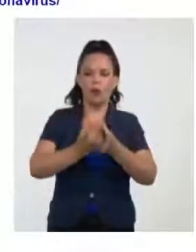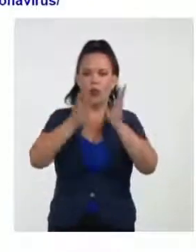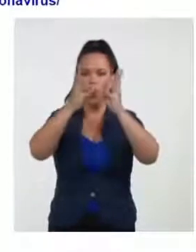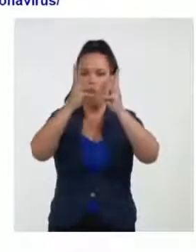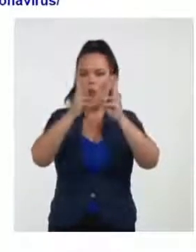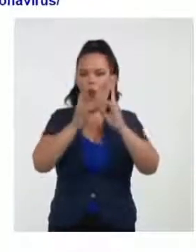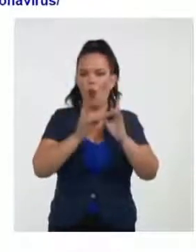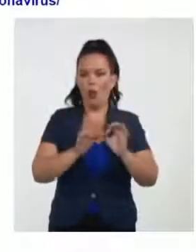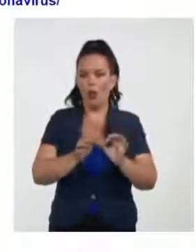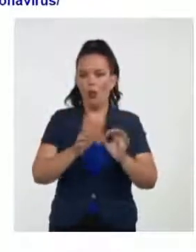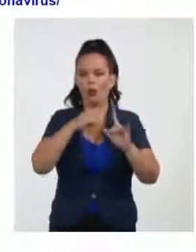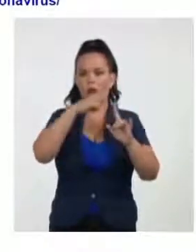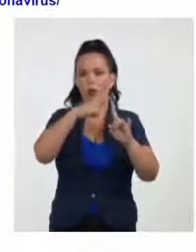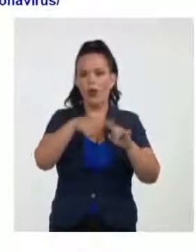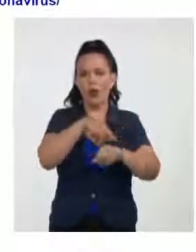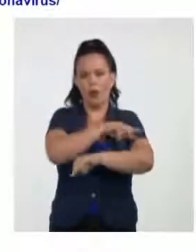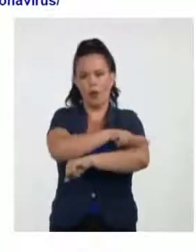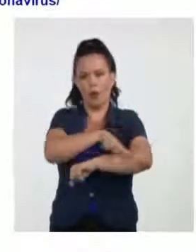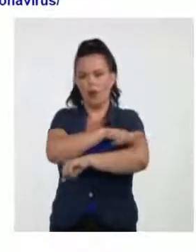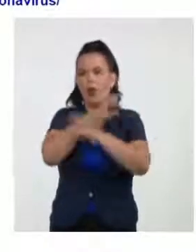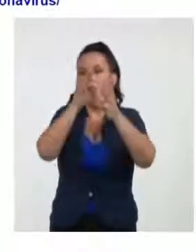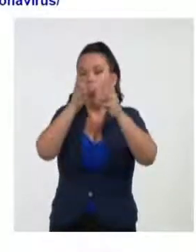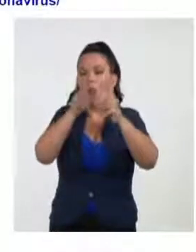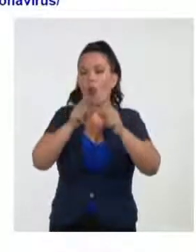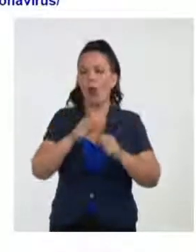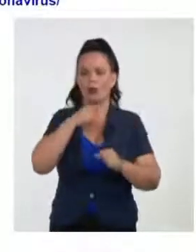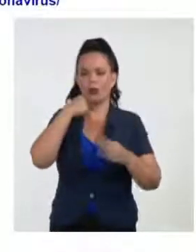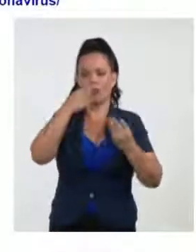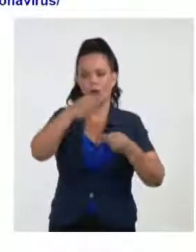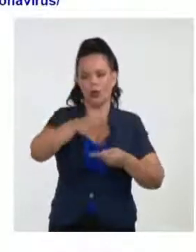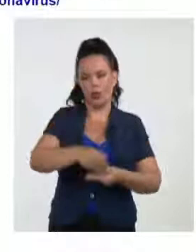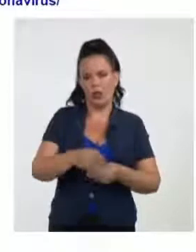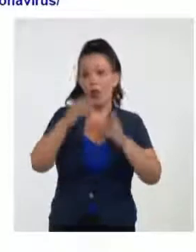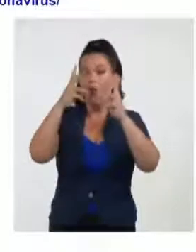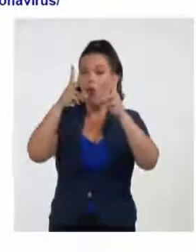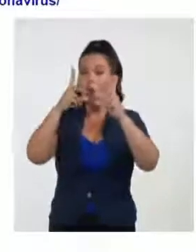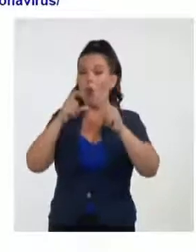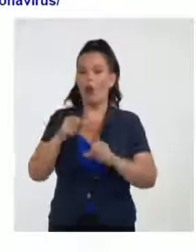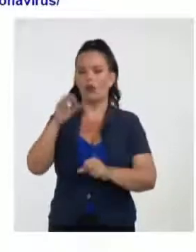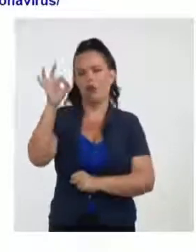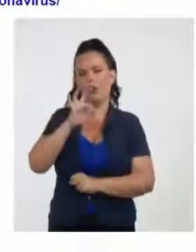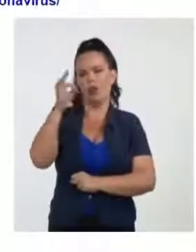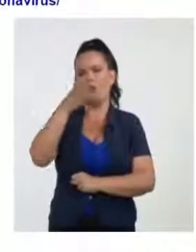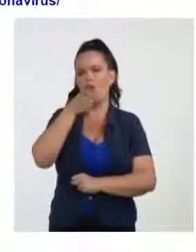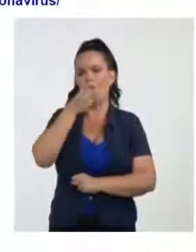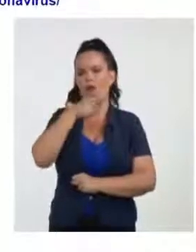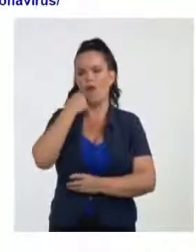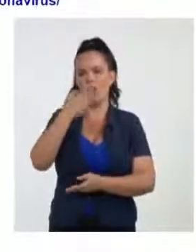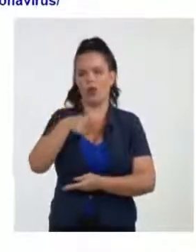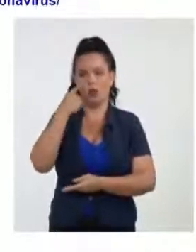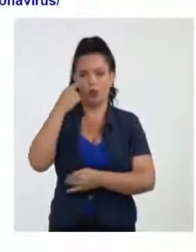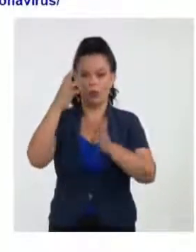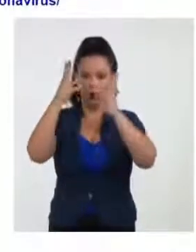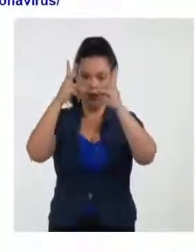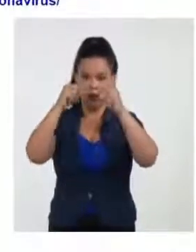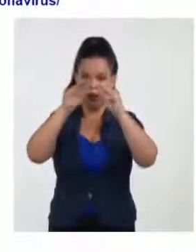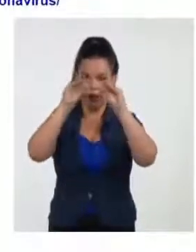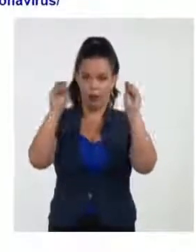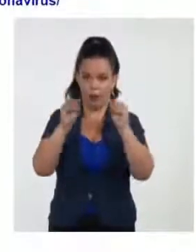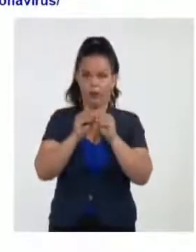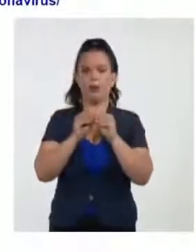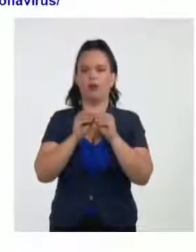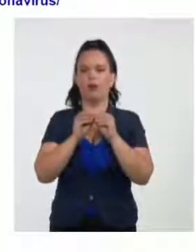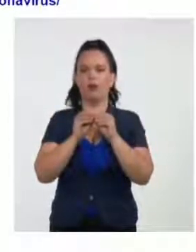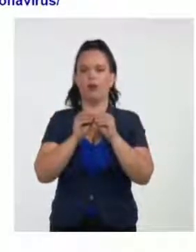número de fallecidos y la letalidad. Y yo ayudo, ¿no? O sea, en el acumulado de